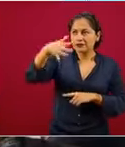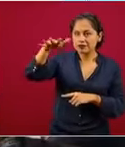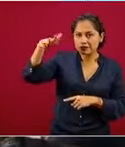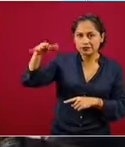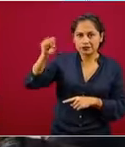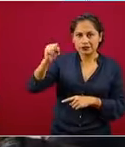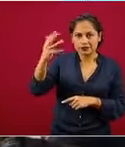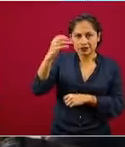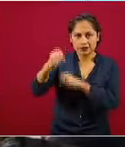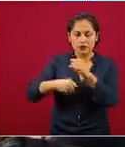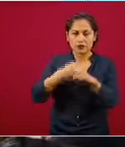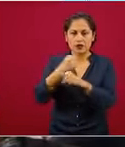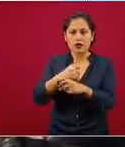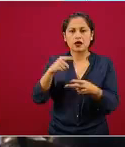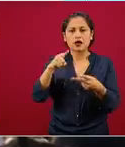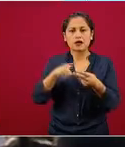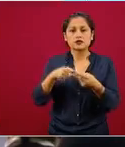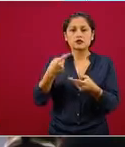crónica, mujer embarazada,